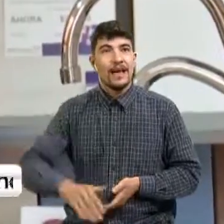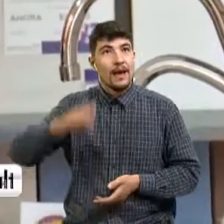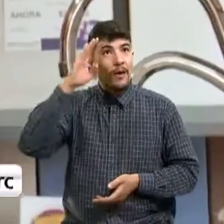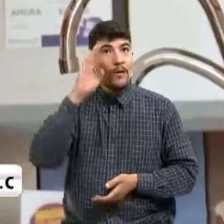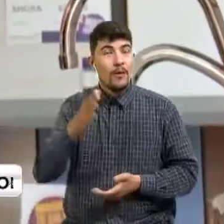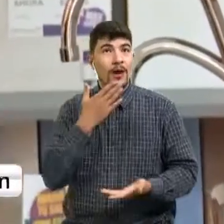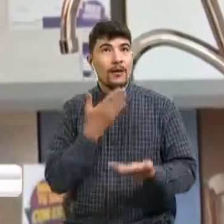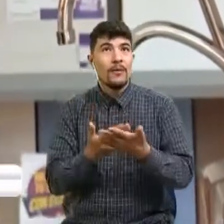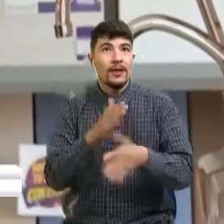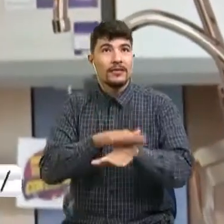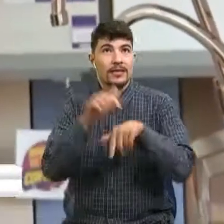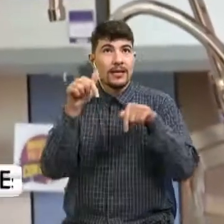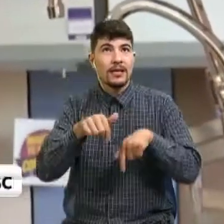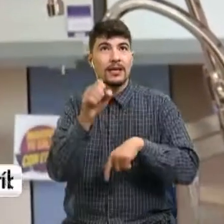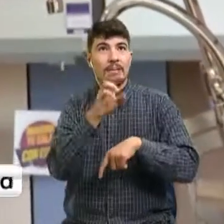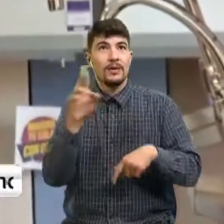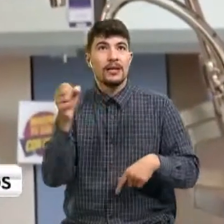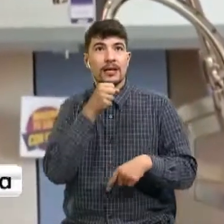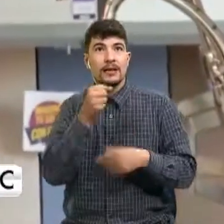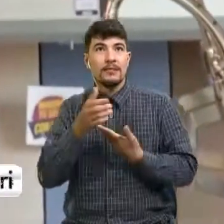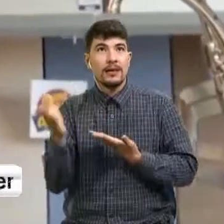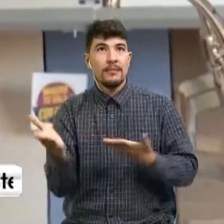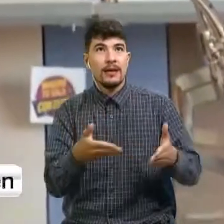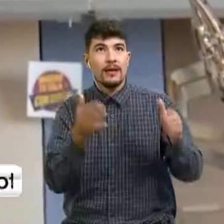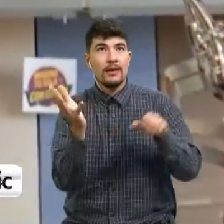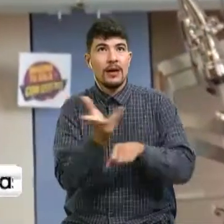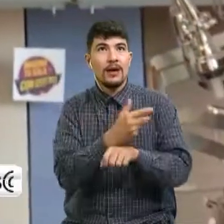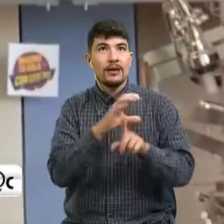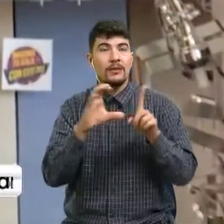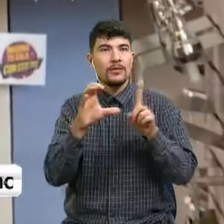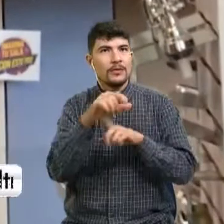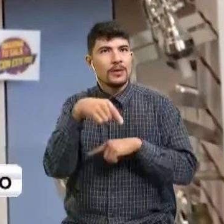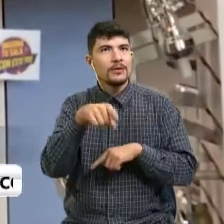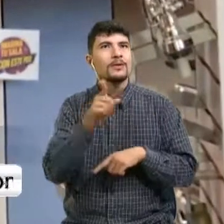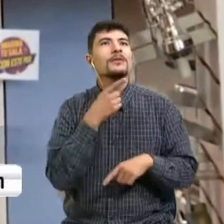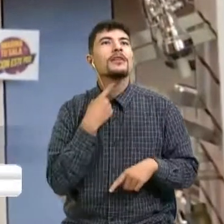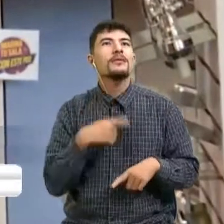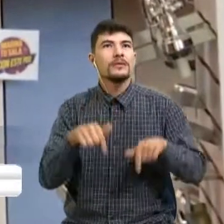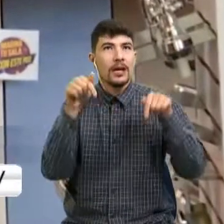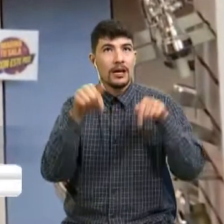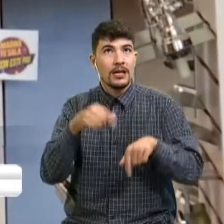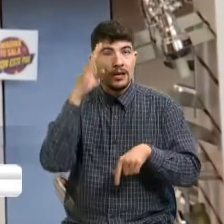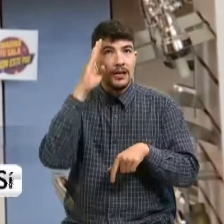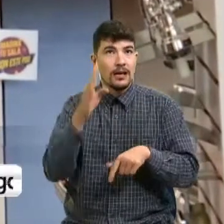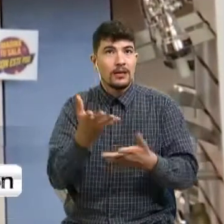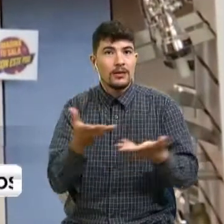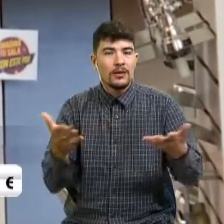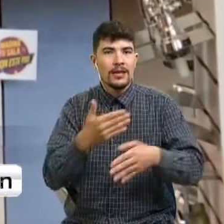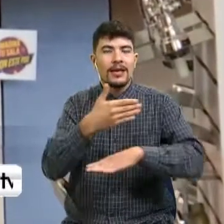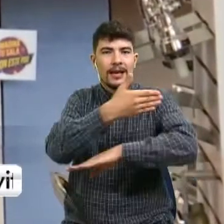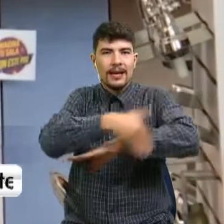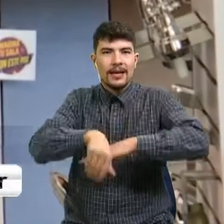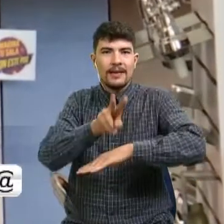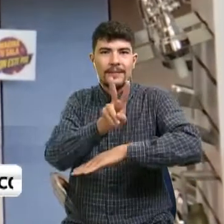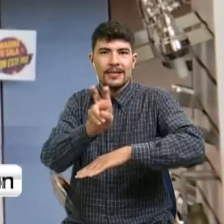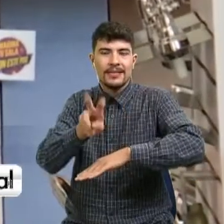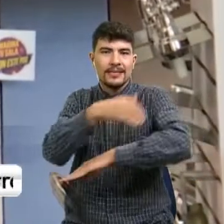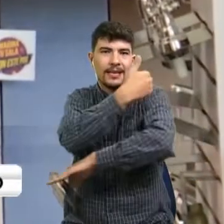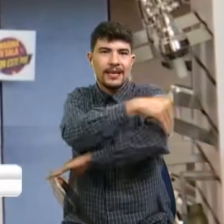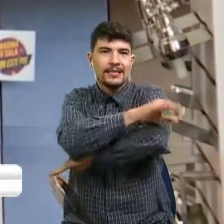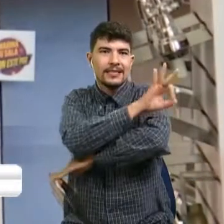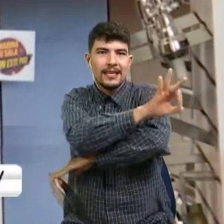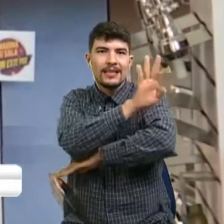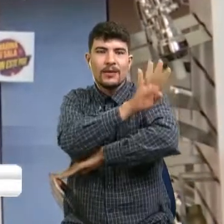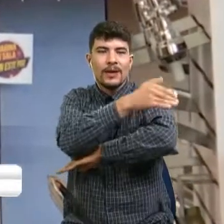Hola, ¿qué tal, televidentes de Oriente Noticias? Bienvenidos a la sección de Arte, Cultura y Entretenimiento. Hoy los saludo desde la carrera 27 con calle 34,